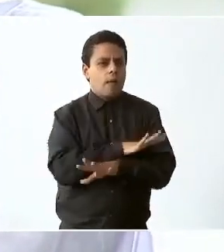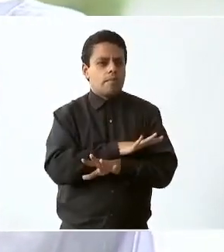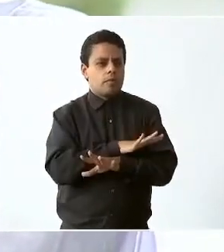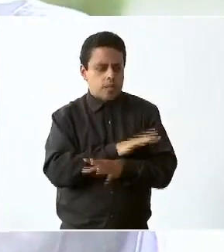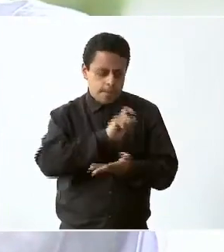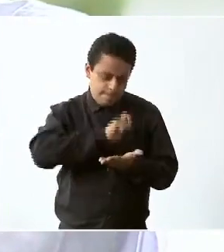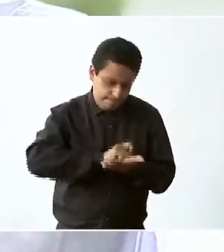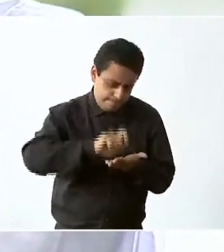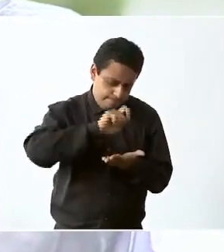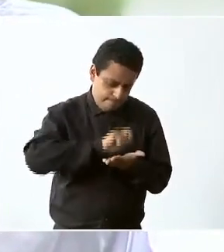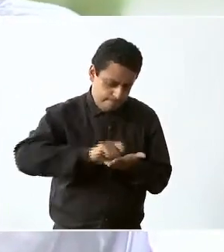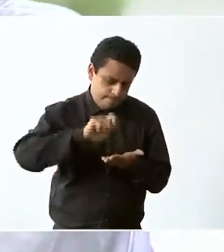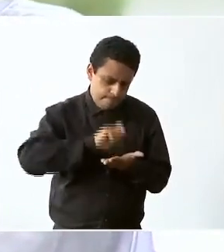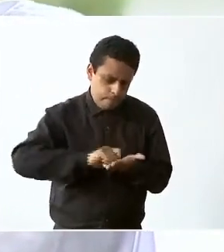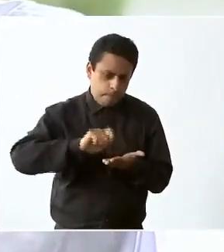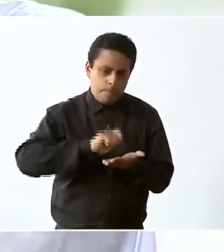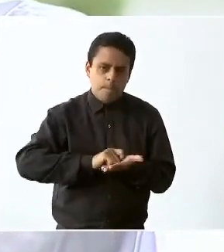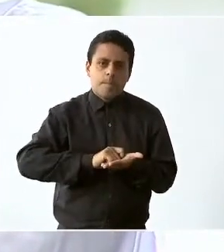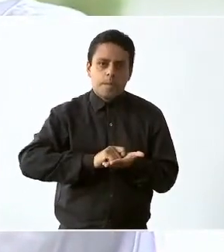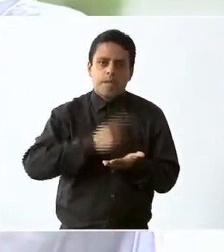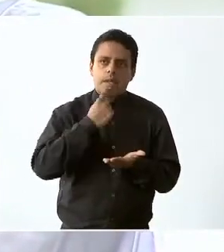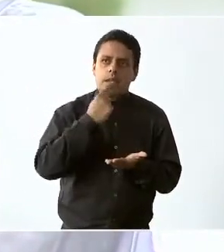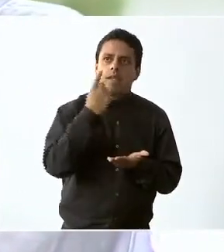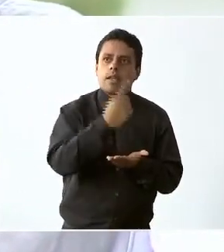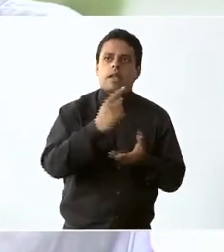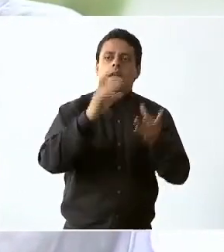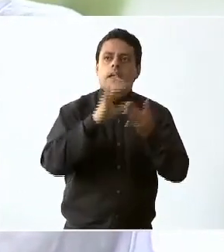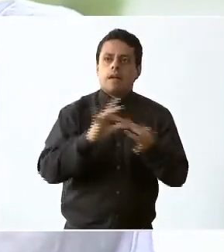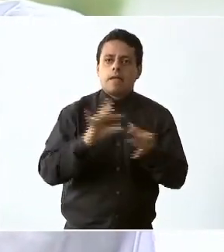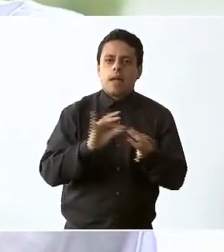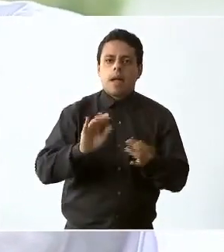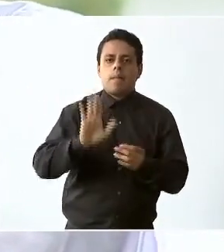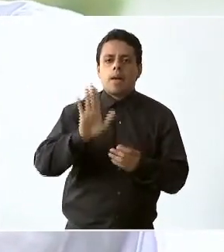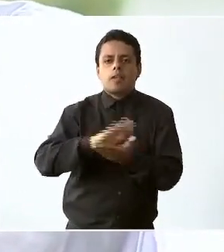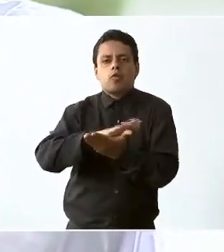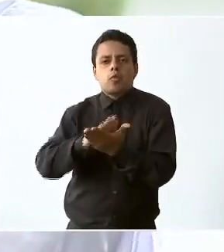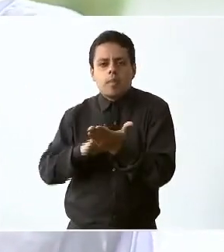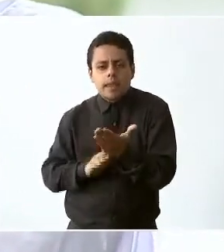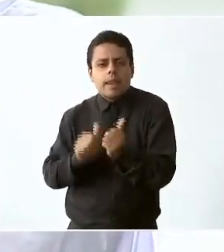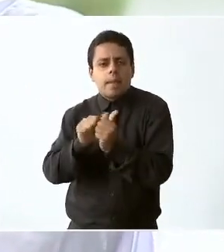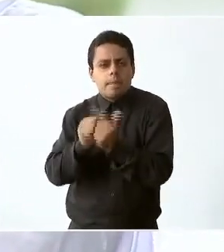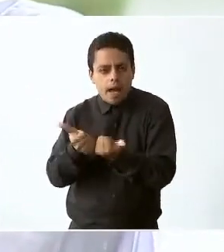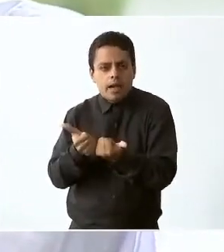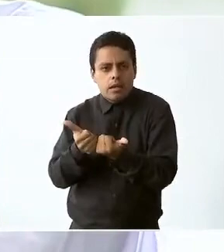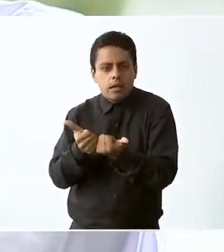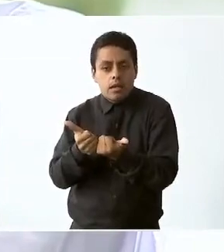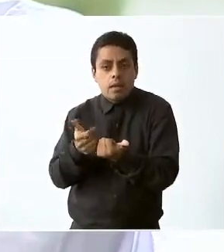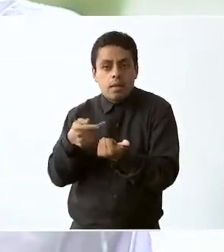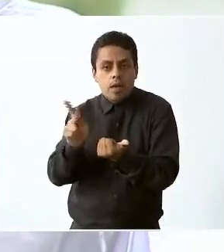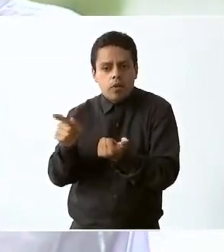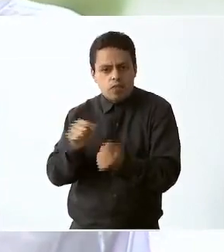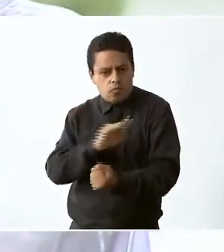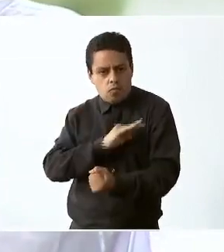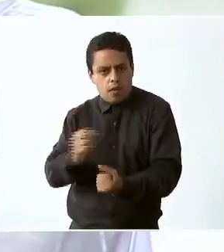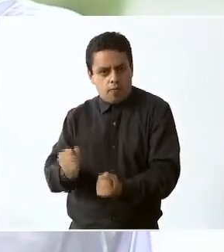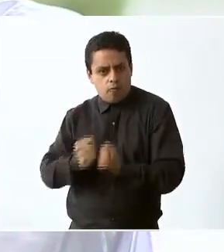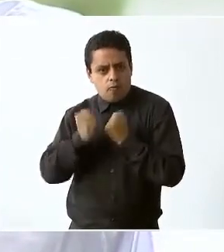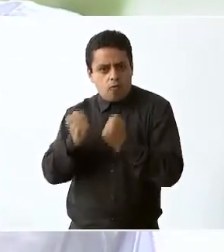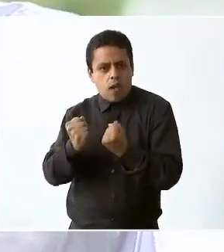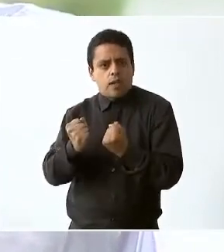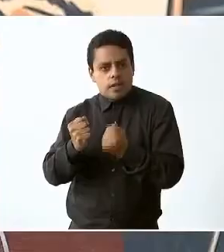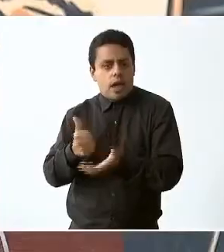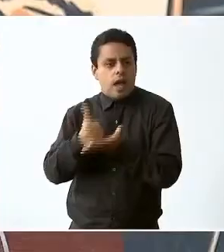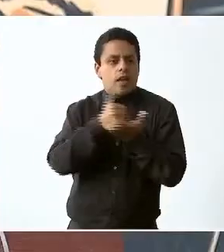sintió una verdad de pan, de humilde pan, pero capaz con fuerza de enfrentarse al hambre y al